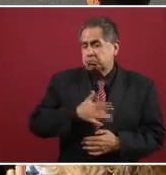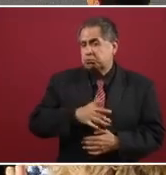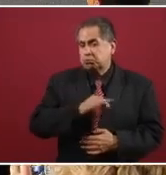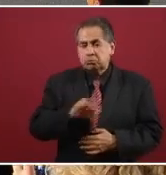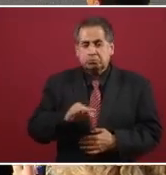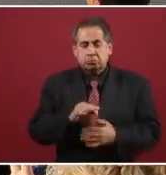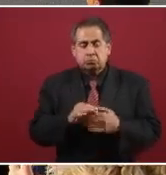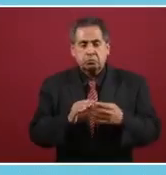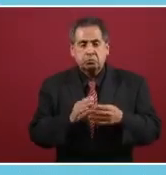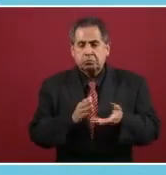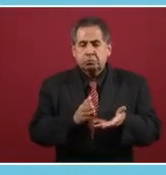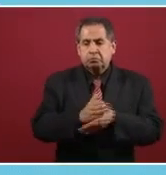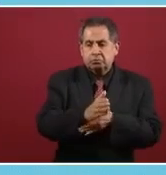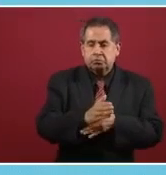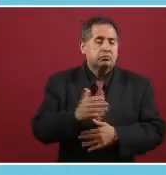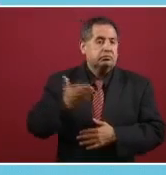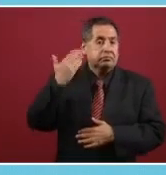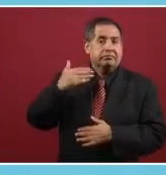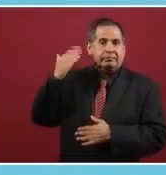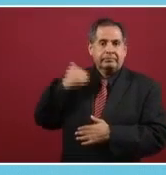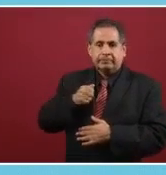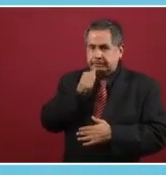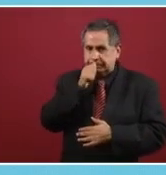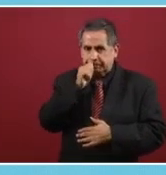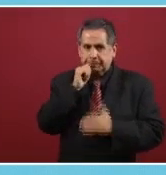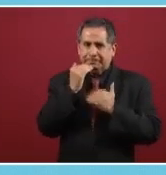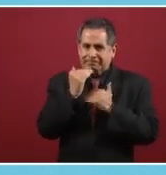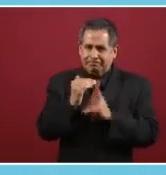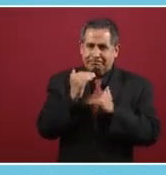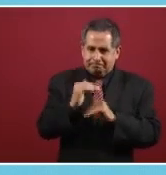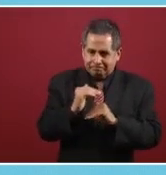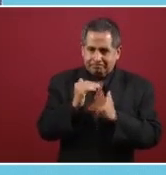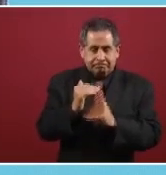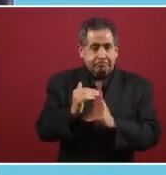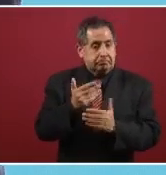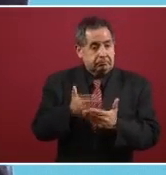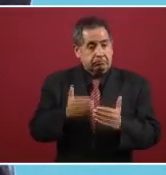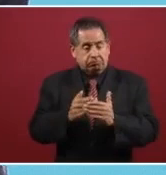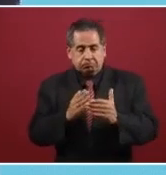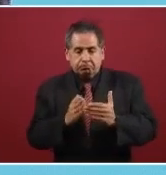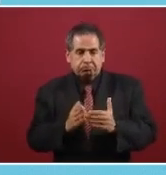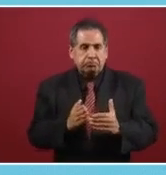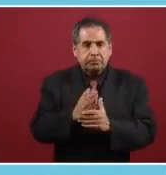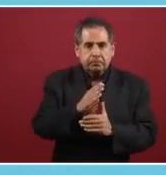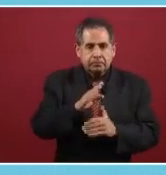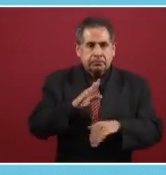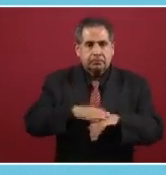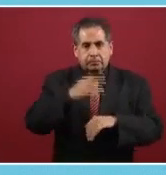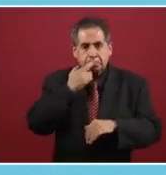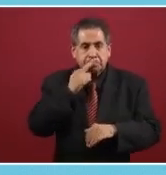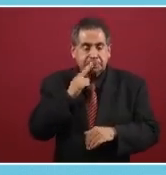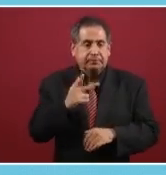se rebase lo que hemos obtenido en competencias en el extranjero.